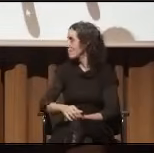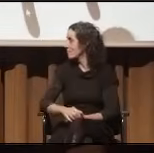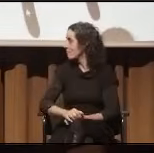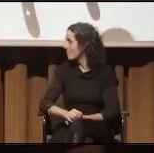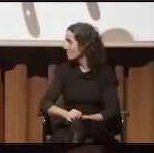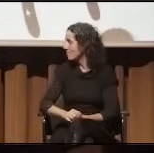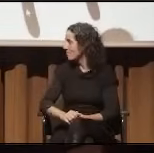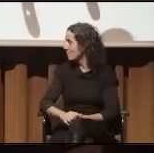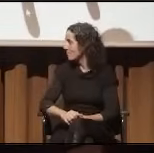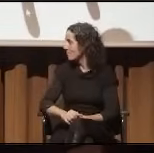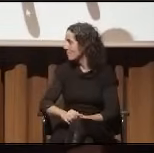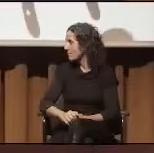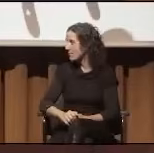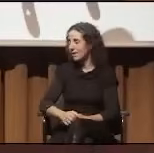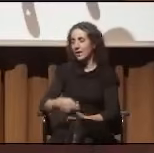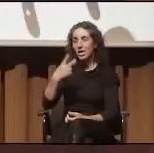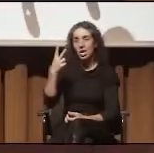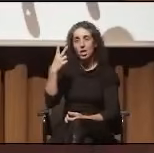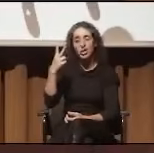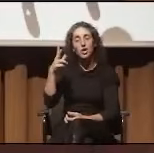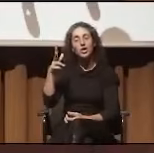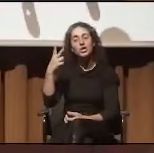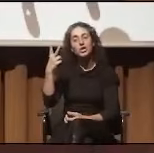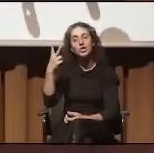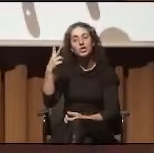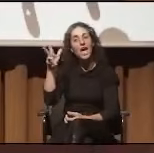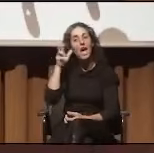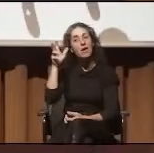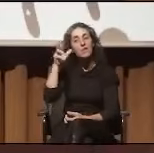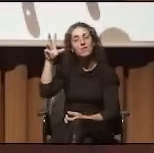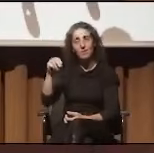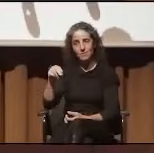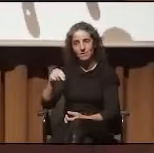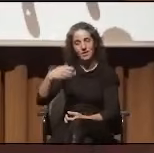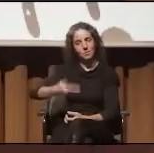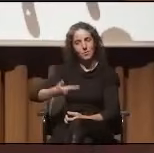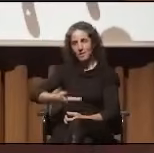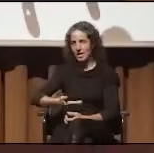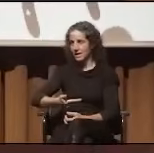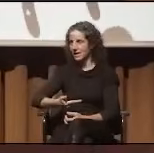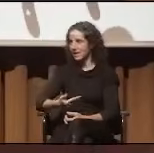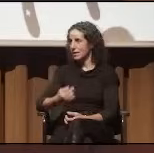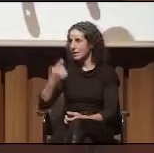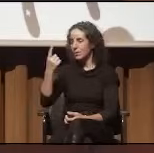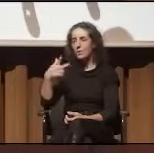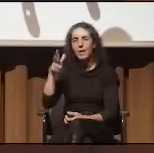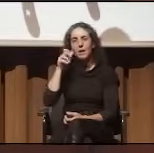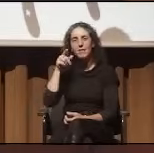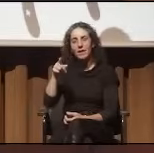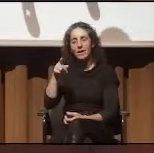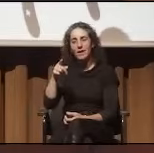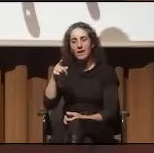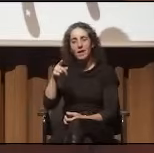Sus dos audios son magníficos porque esta trascendencia para mí se da mucho en el audio que graba él en silencio. Sí. Que además